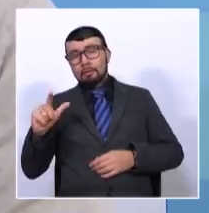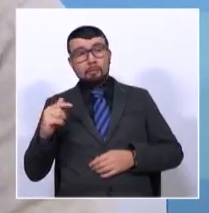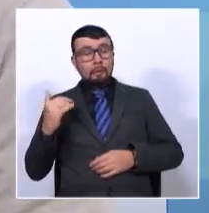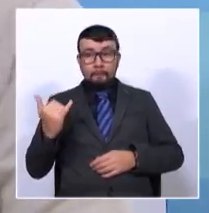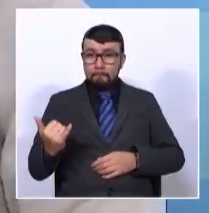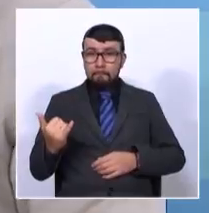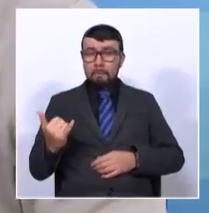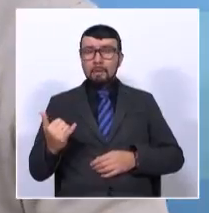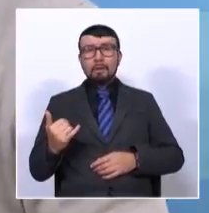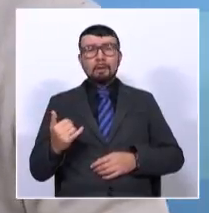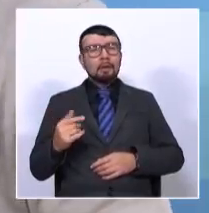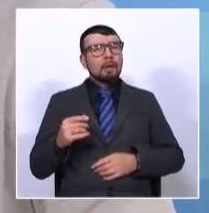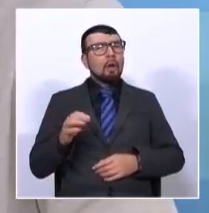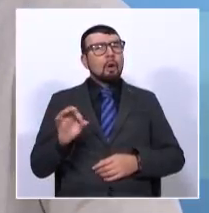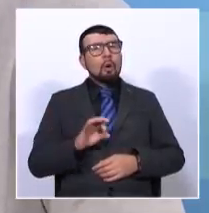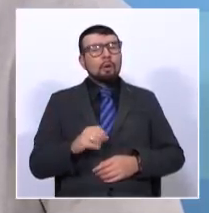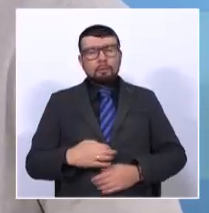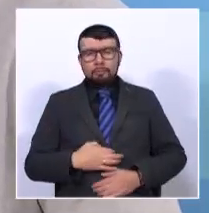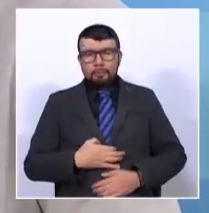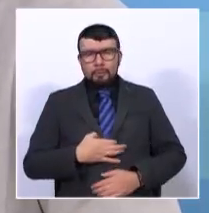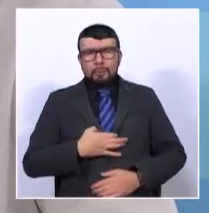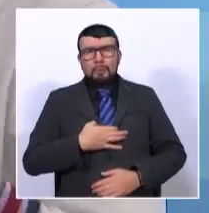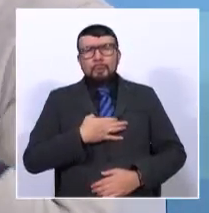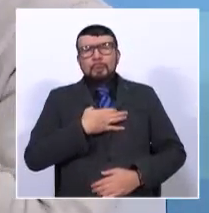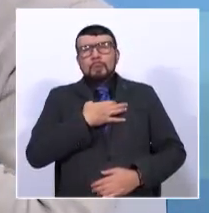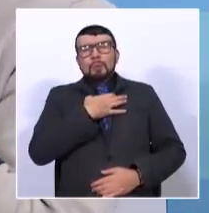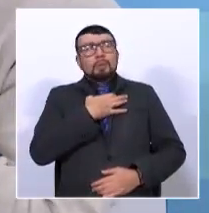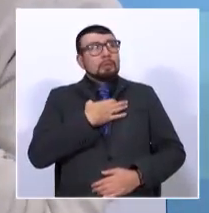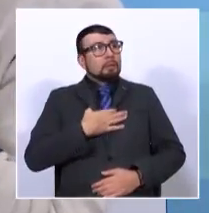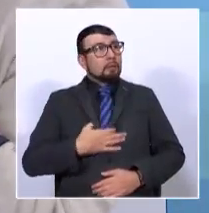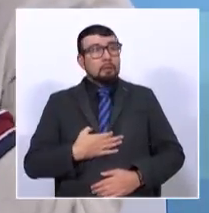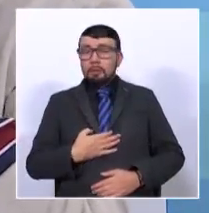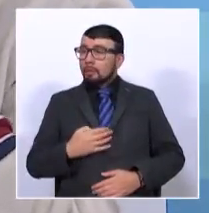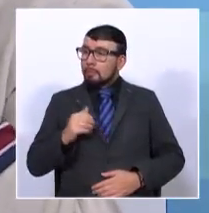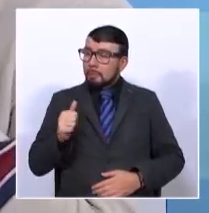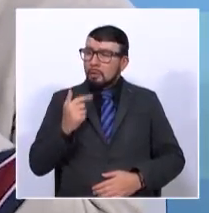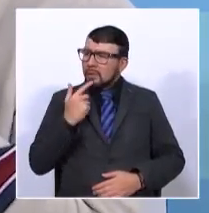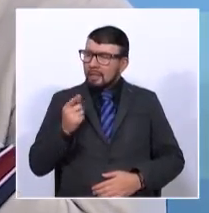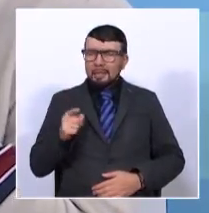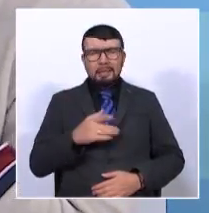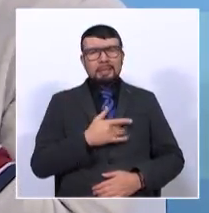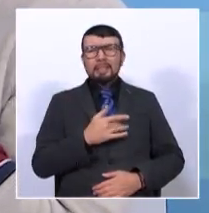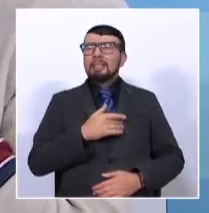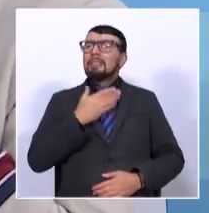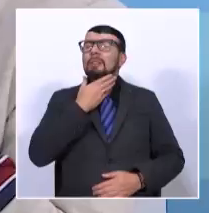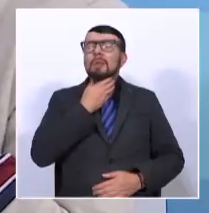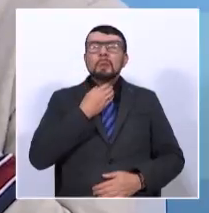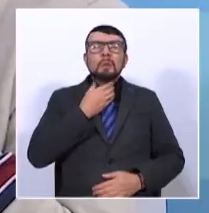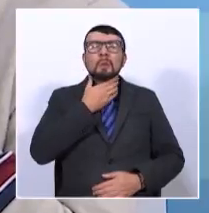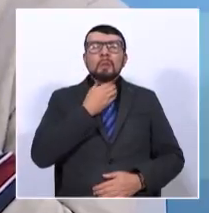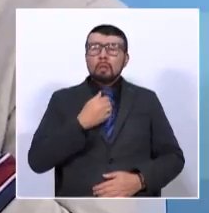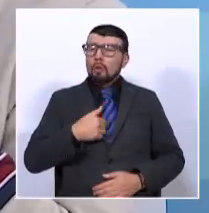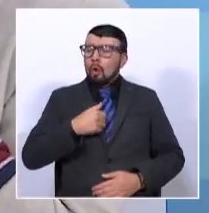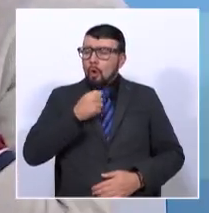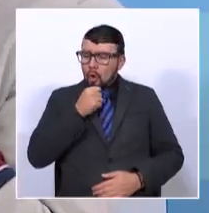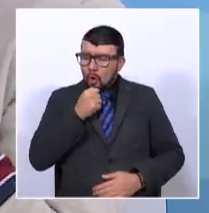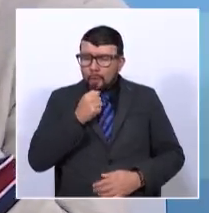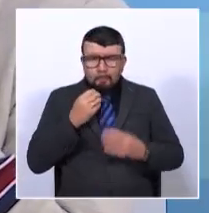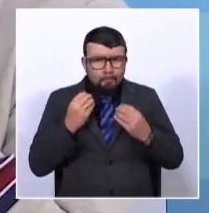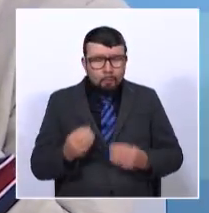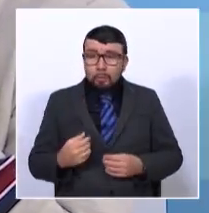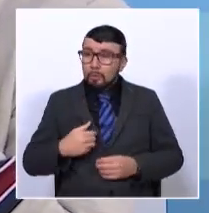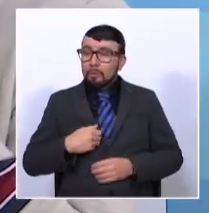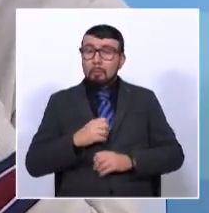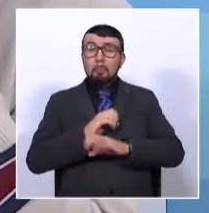síndrome de Cherry, que es que se devuelve este ácido y quema esto. Por eso el señor decía, ahora es que siento como pelusa, es que tengo que toser mucho,